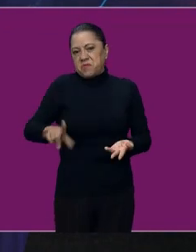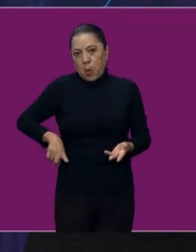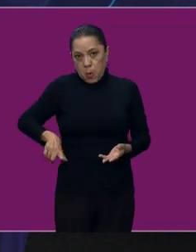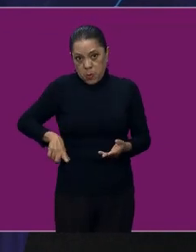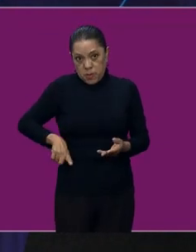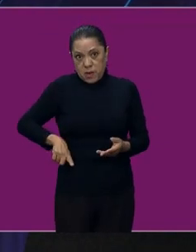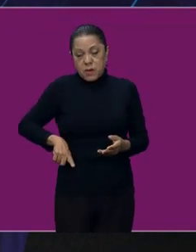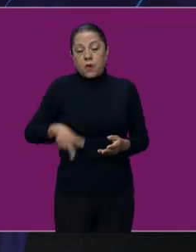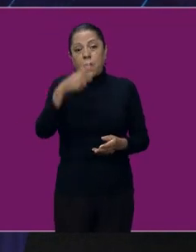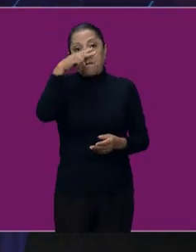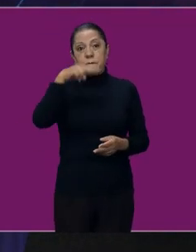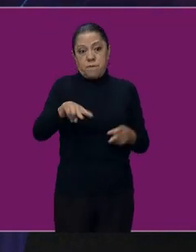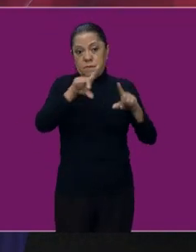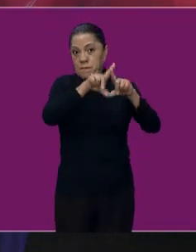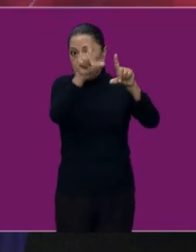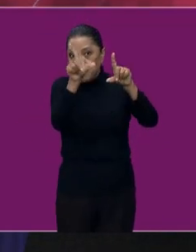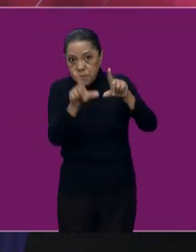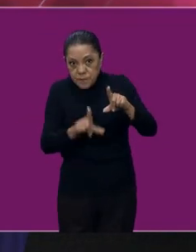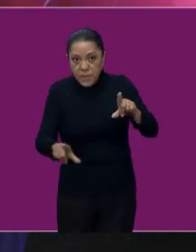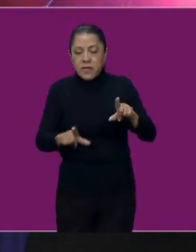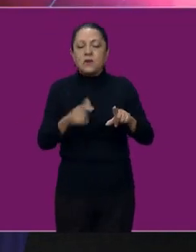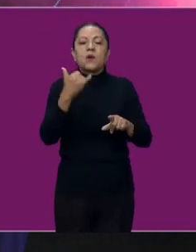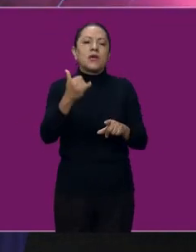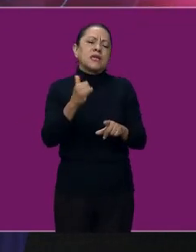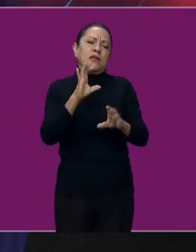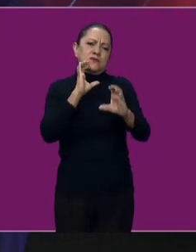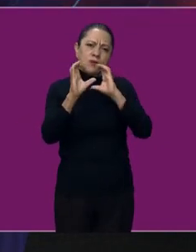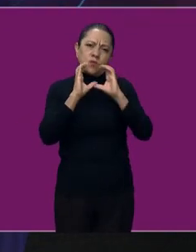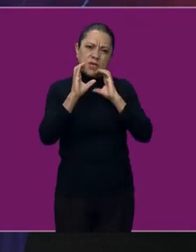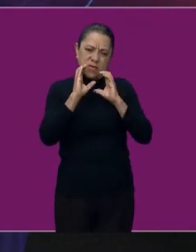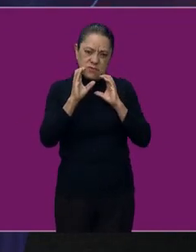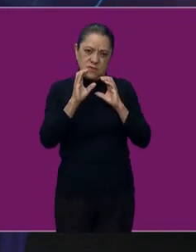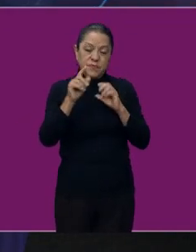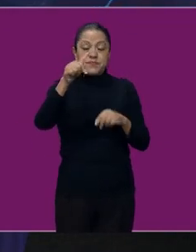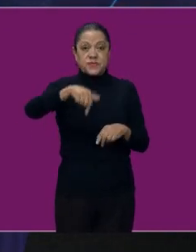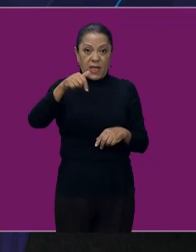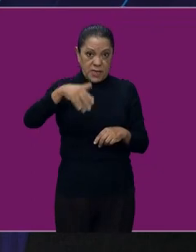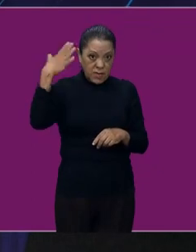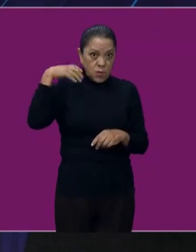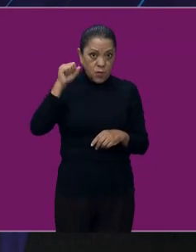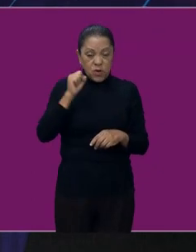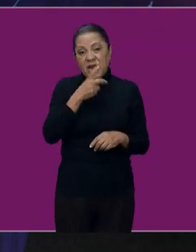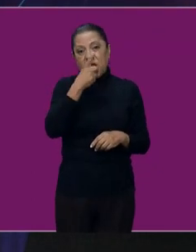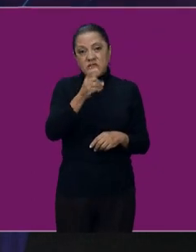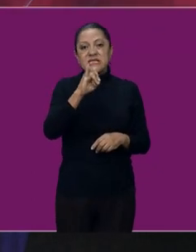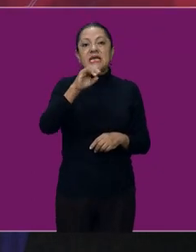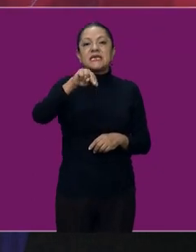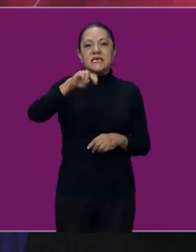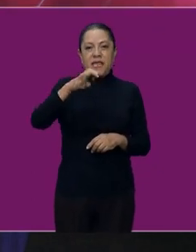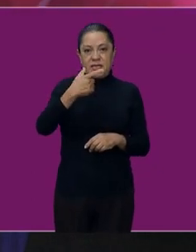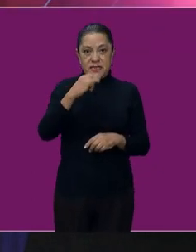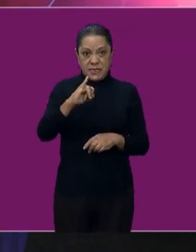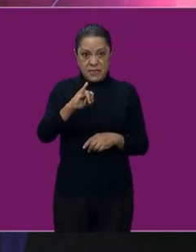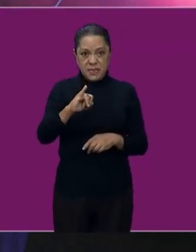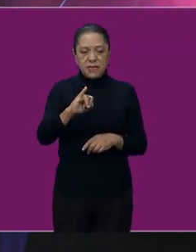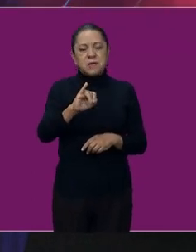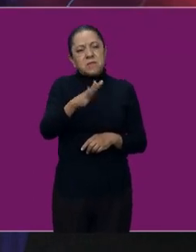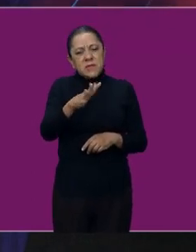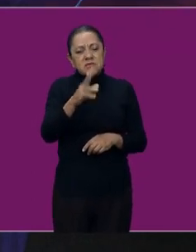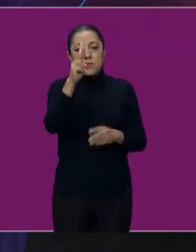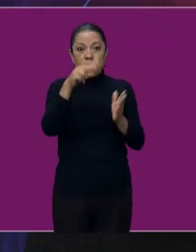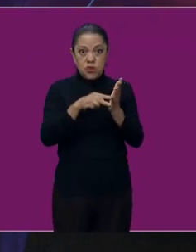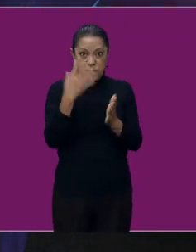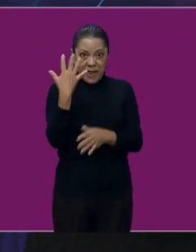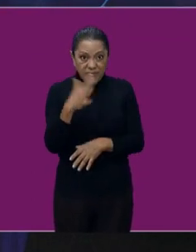participación que tienen los medios de comunicación y aquí en morelos según el inegi en el 2010 aproximadamente